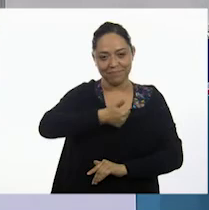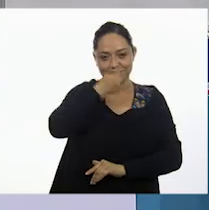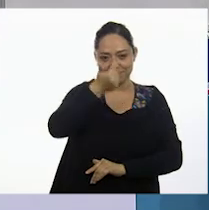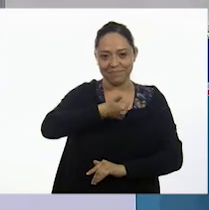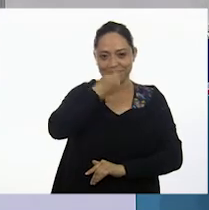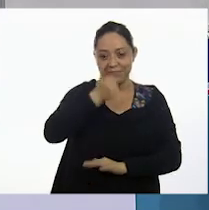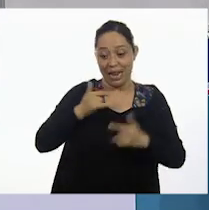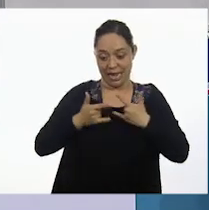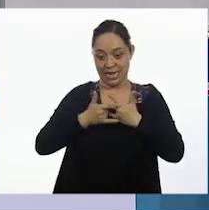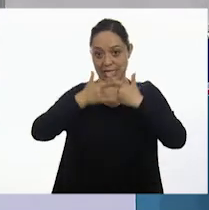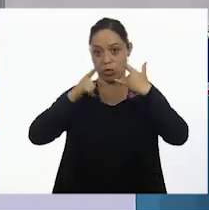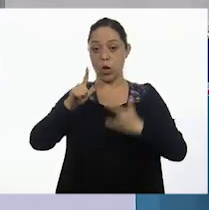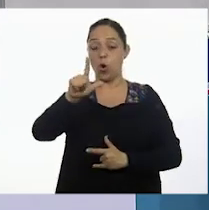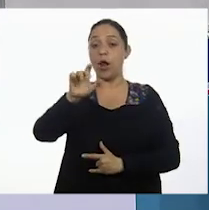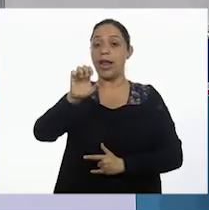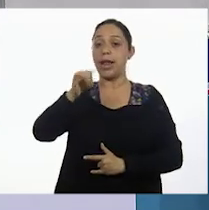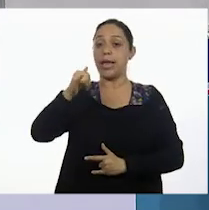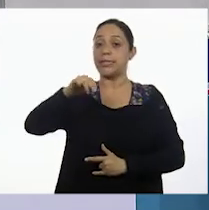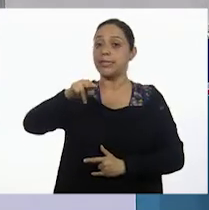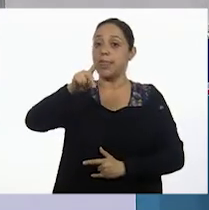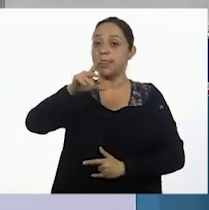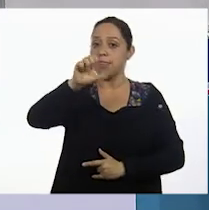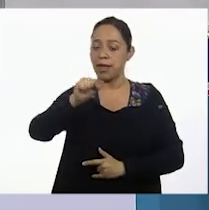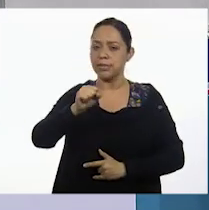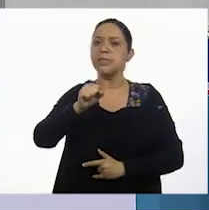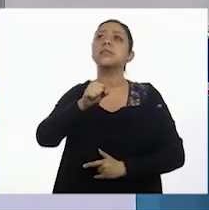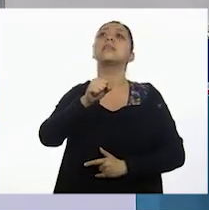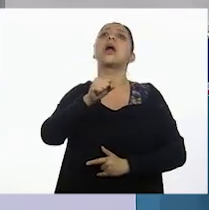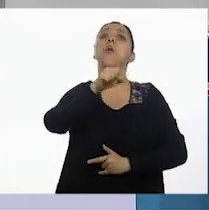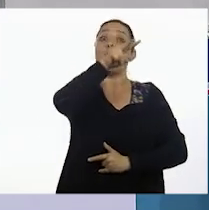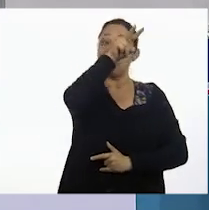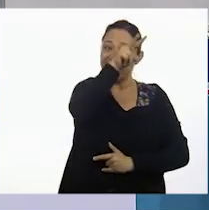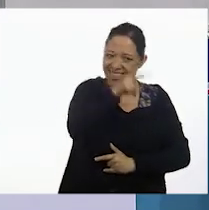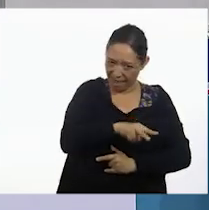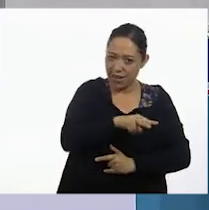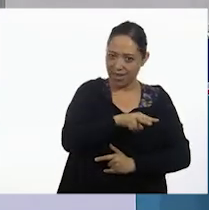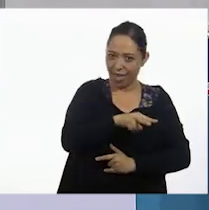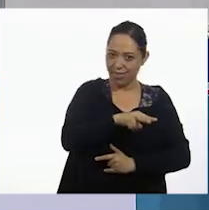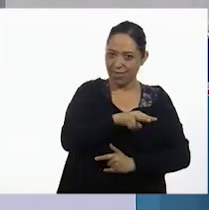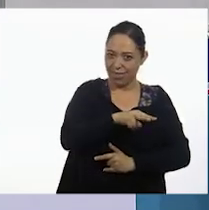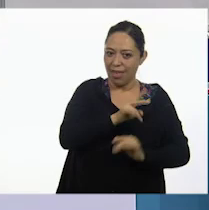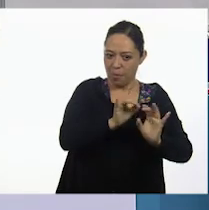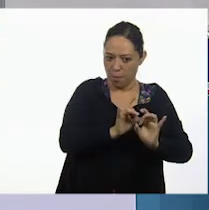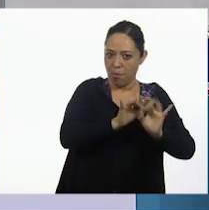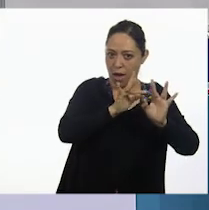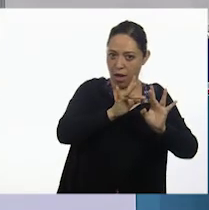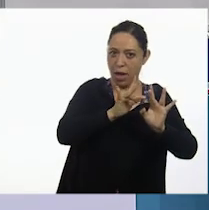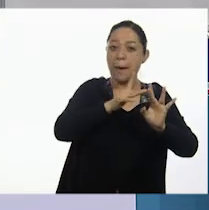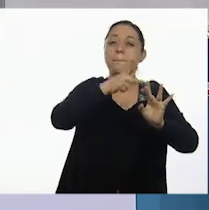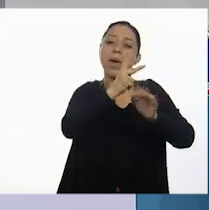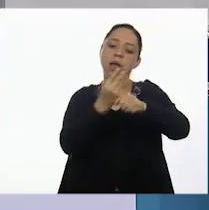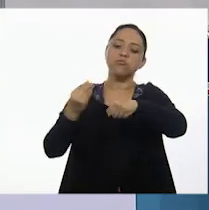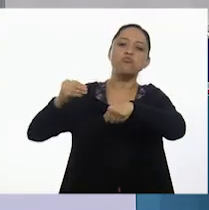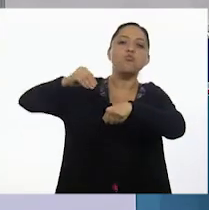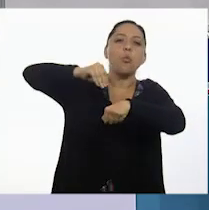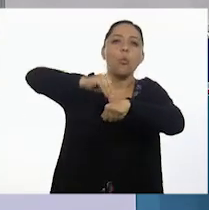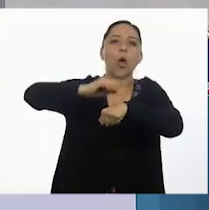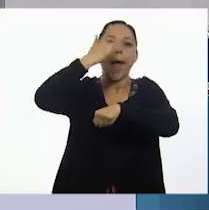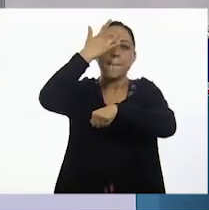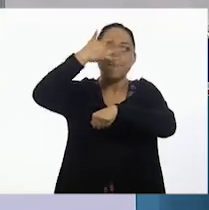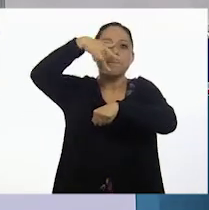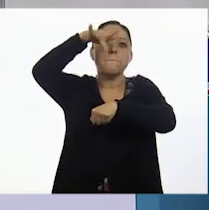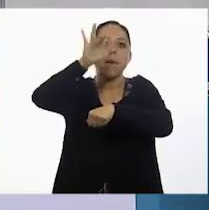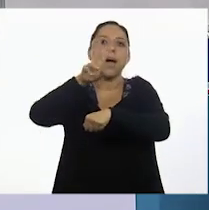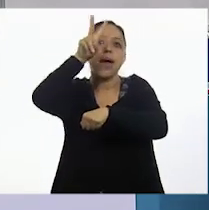leyendas que se cuentan se basan en sucesos reales, pero también la mayor parte son sucesos fantásticos que se combinan